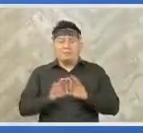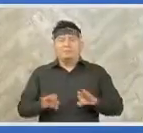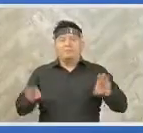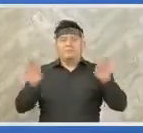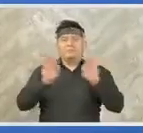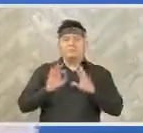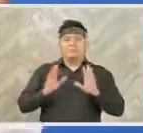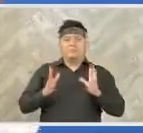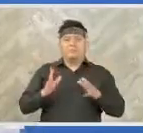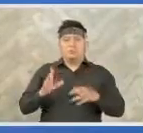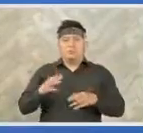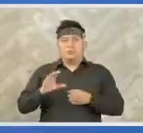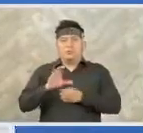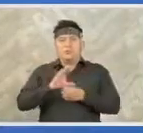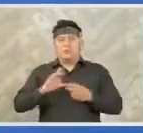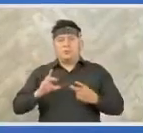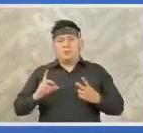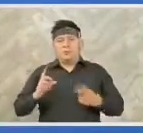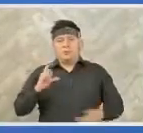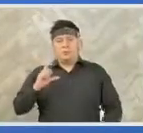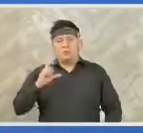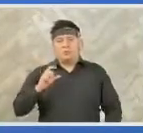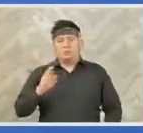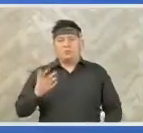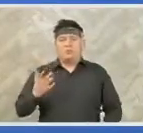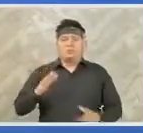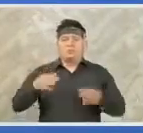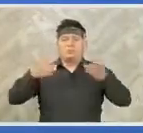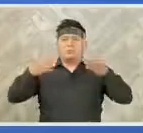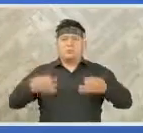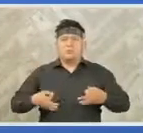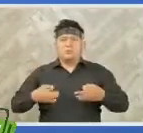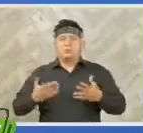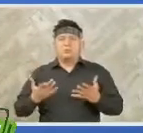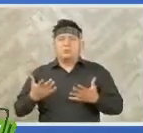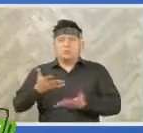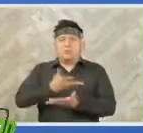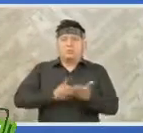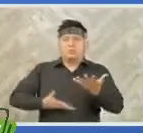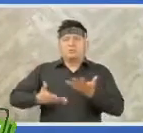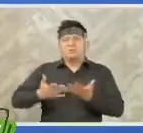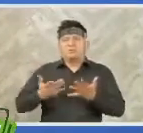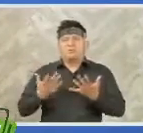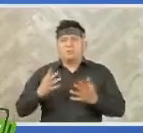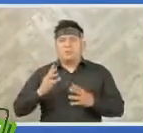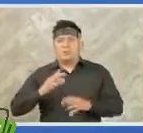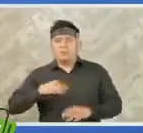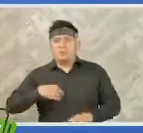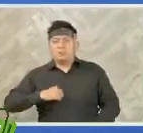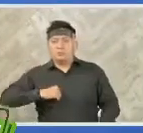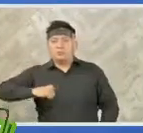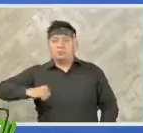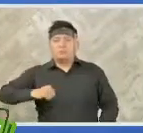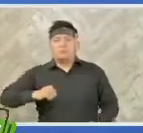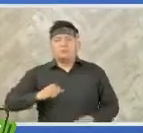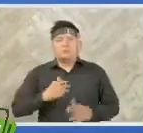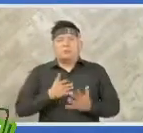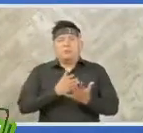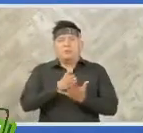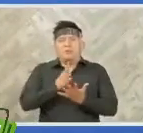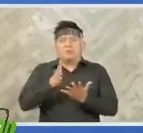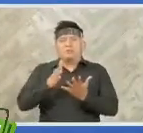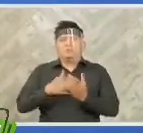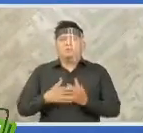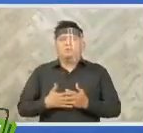territorio y tiene que ver con la seguridad, la convivencia y la protección de nuestros derechos en el marco de una línea estratégica del plan